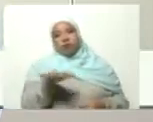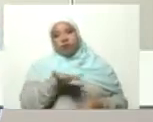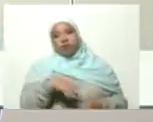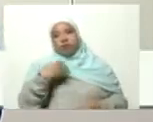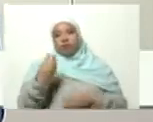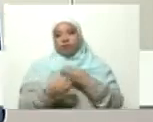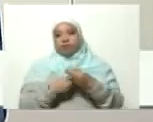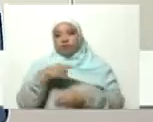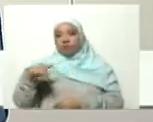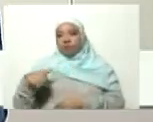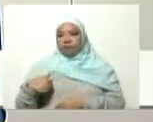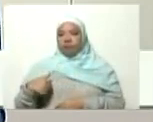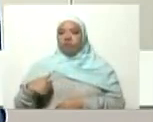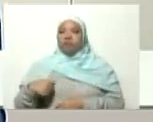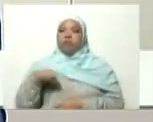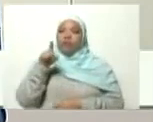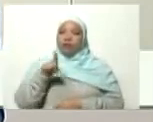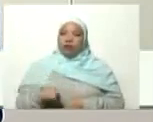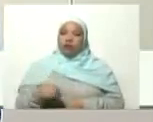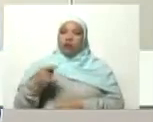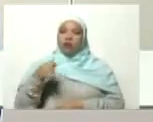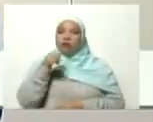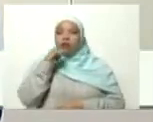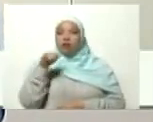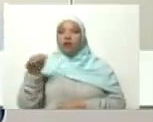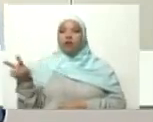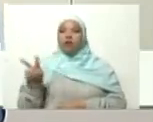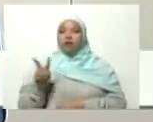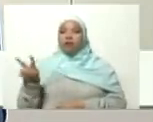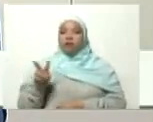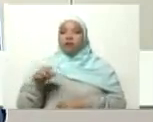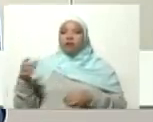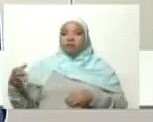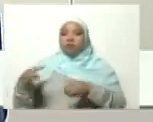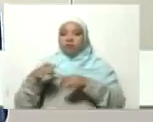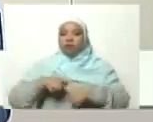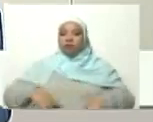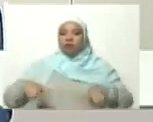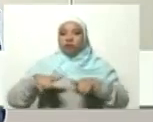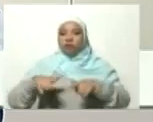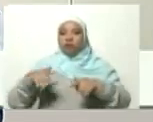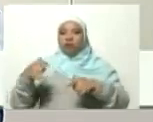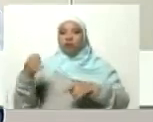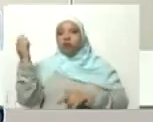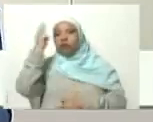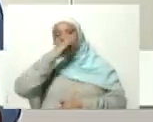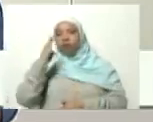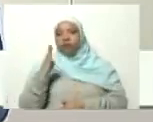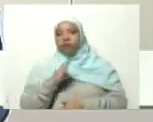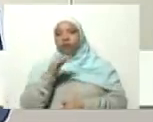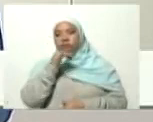que tenga que ver con las regiones. Además, se anunció que Venezuela será sede del Foro de Sao Paulo. Es la